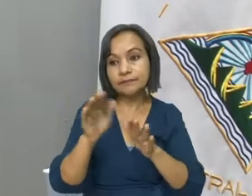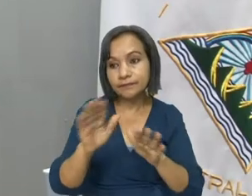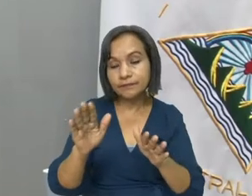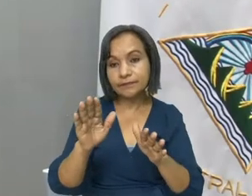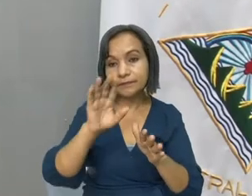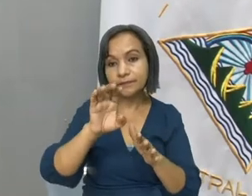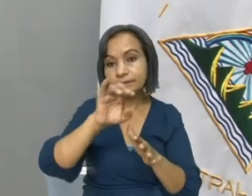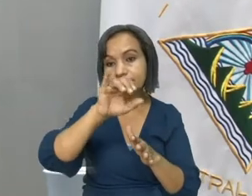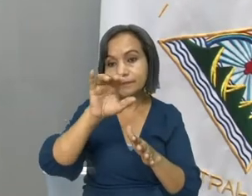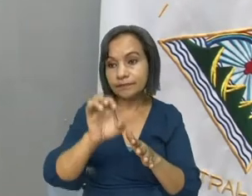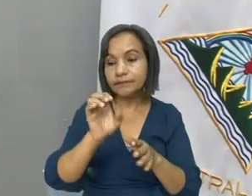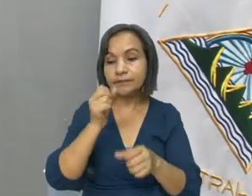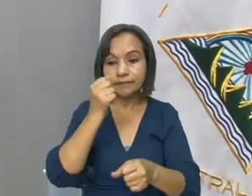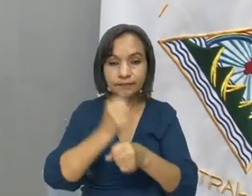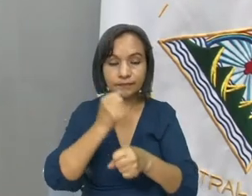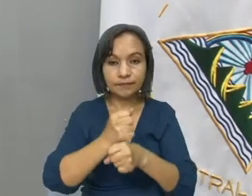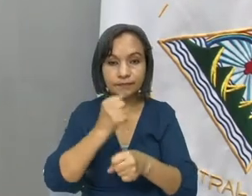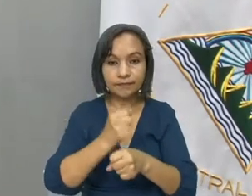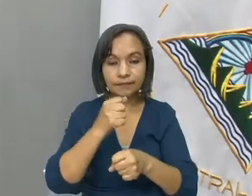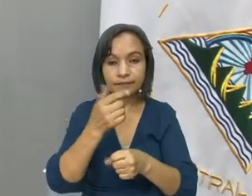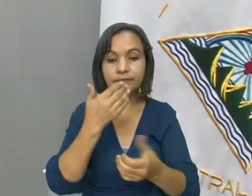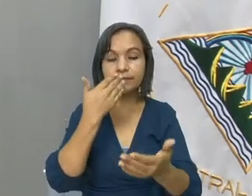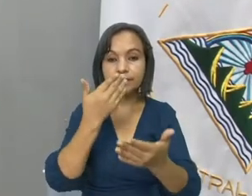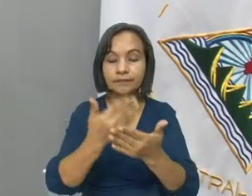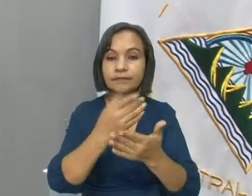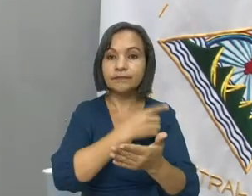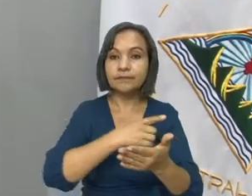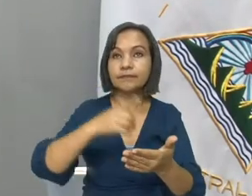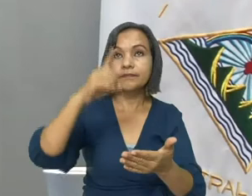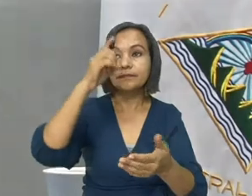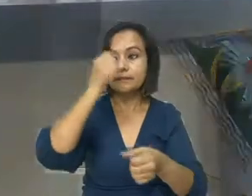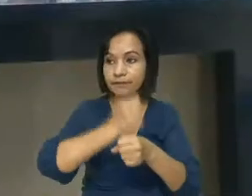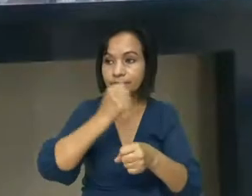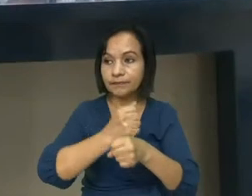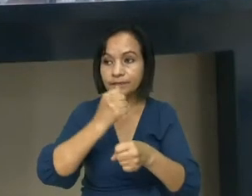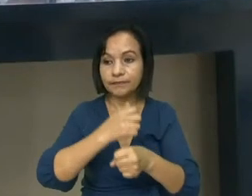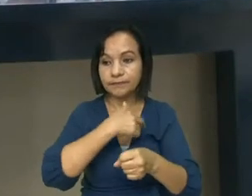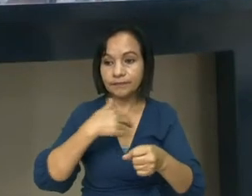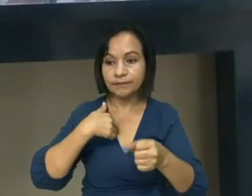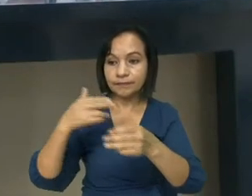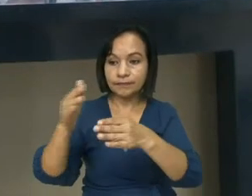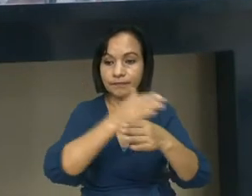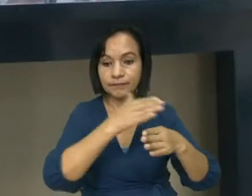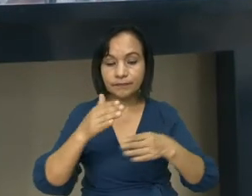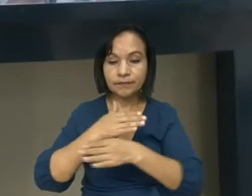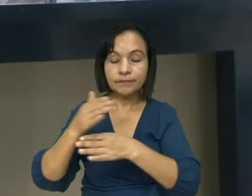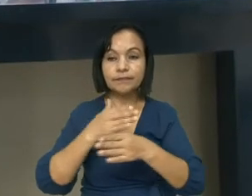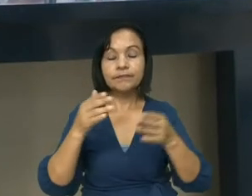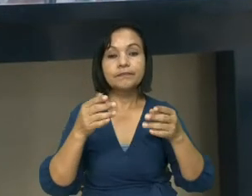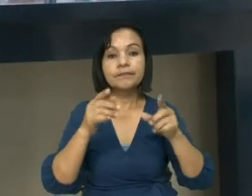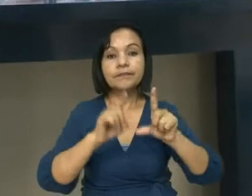los ejes de trabajo que van a continuar desarrollando, gracias a Dios, con ese esfuerzo de trabajo en las comunidades y en los